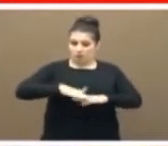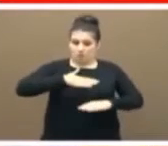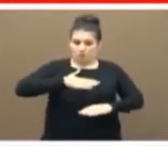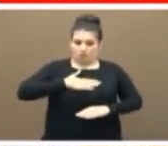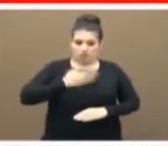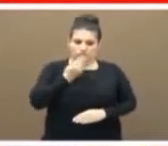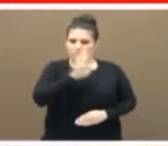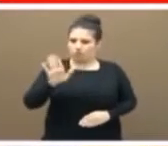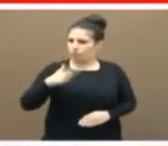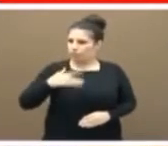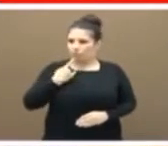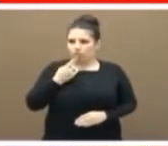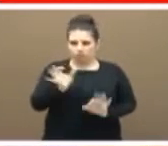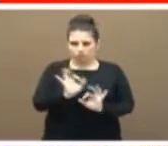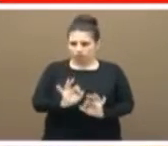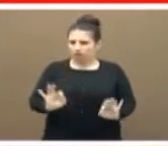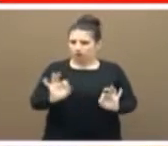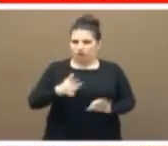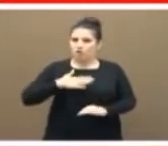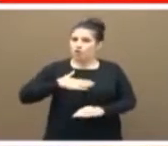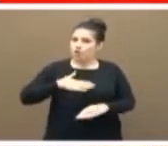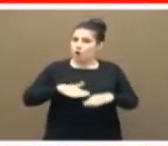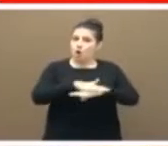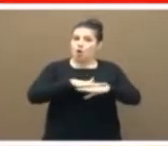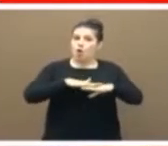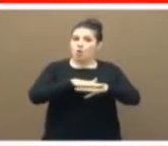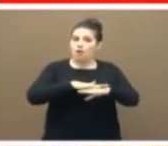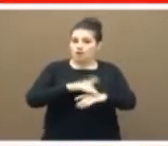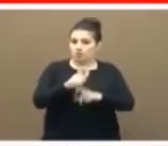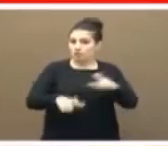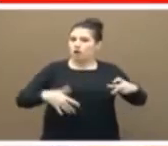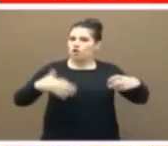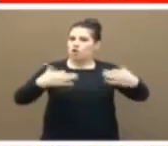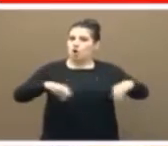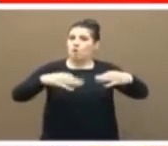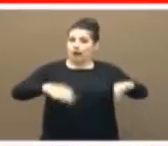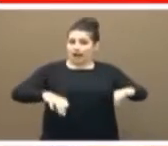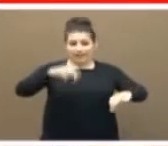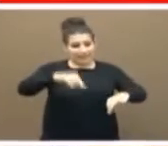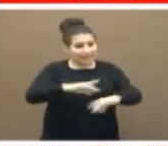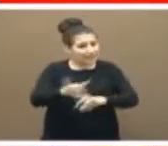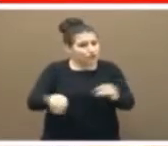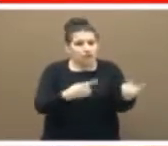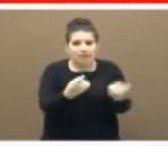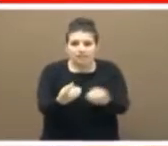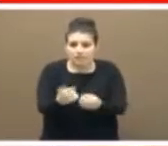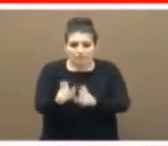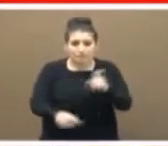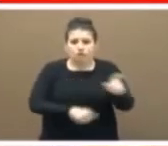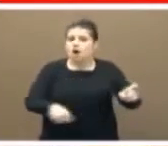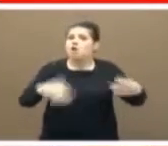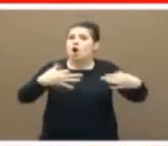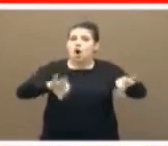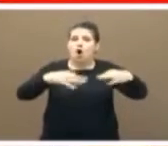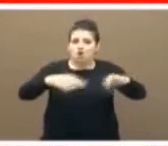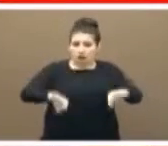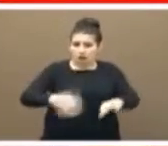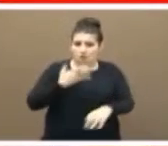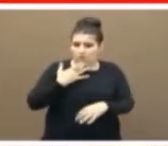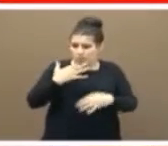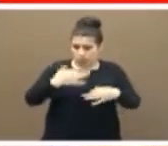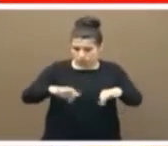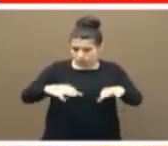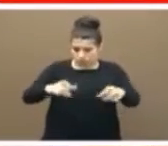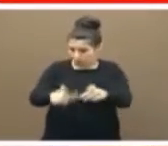lo he dicho ni lo diré nunca. Yo presido un gobierno de gente normal, que es lo que esta región necesitaba, de gente normal, como la gente